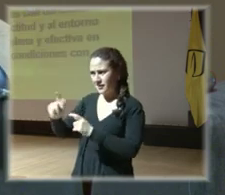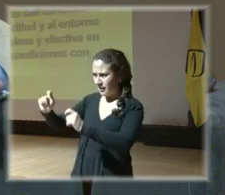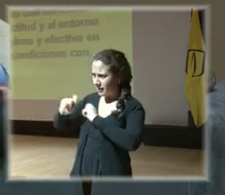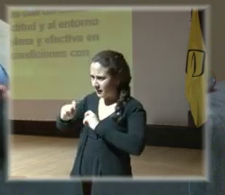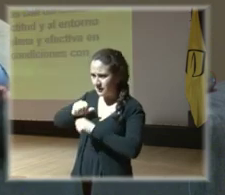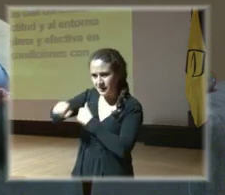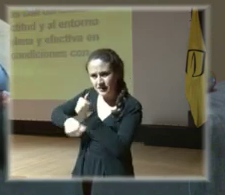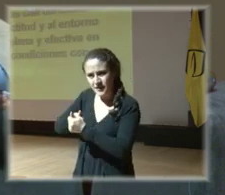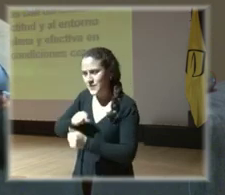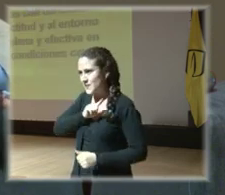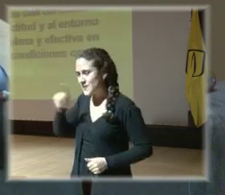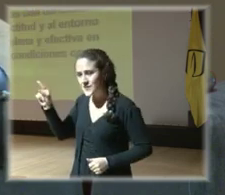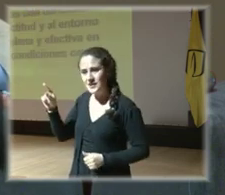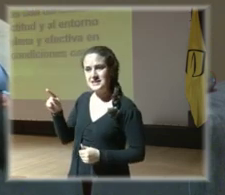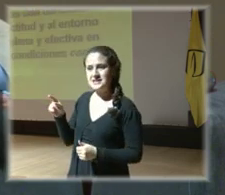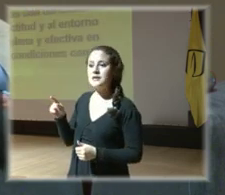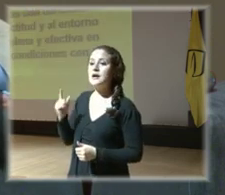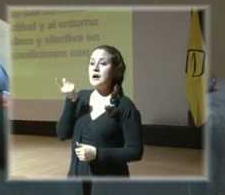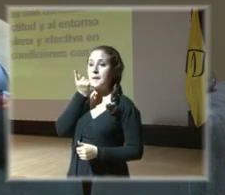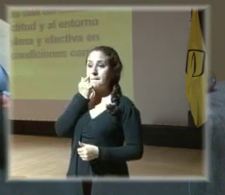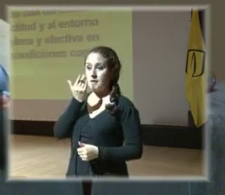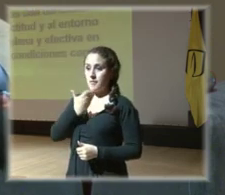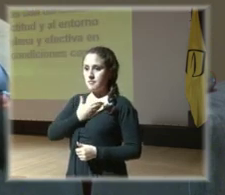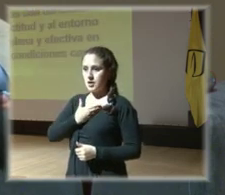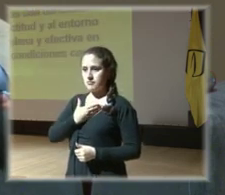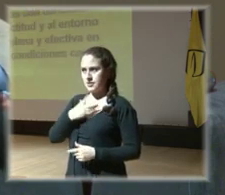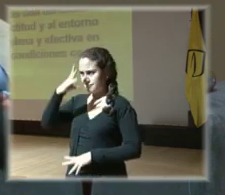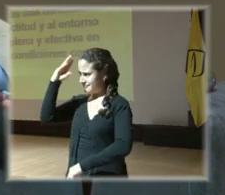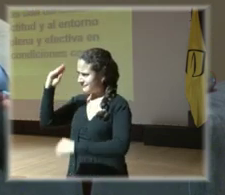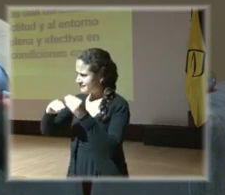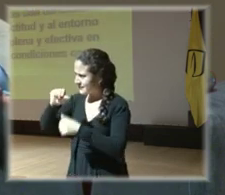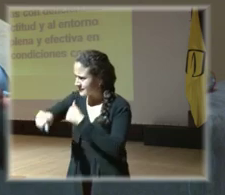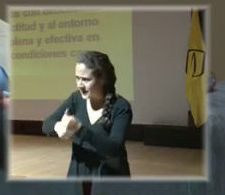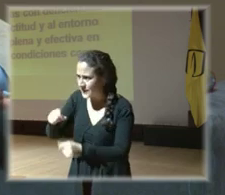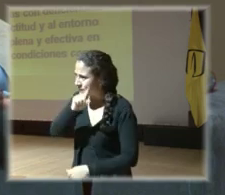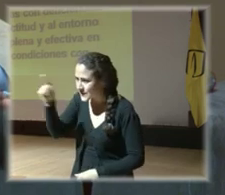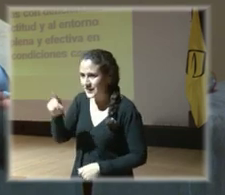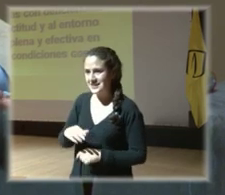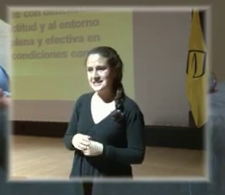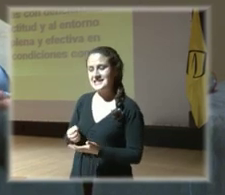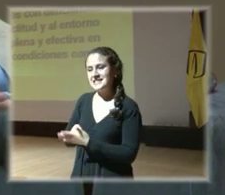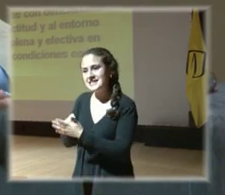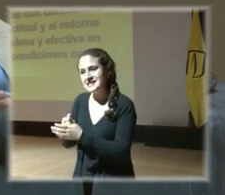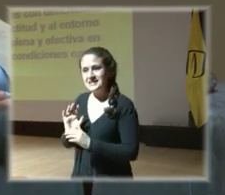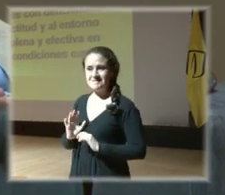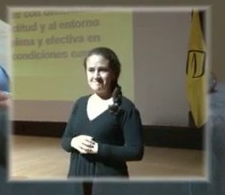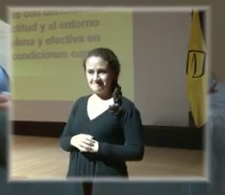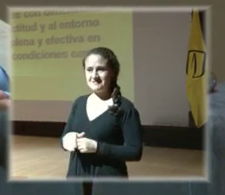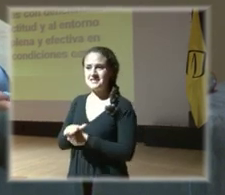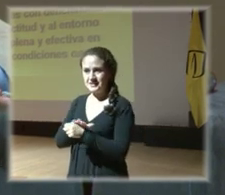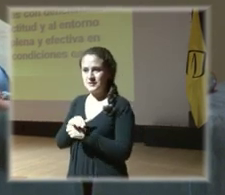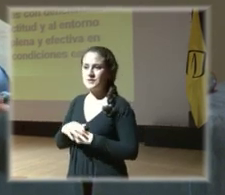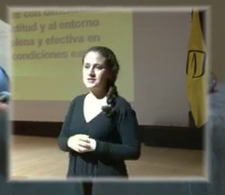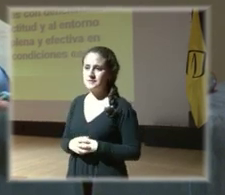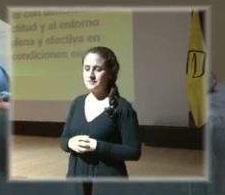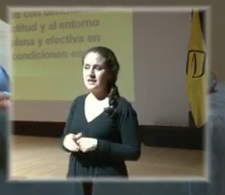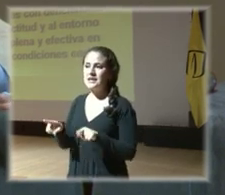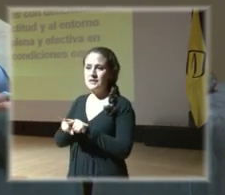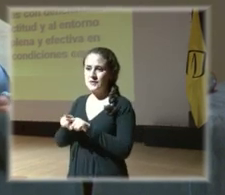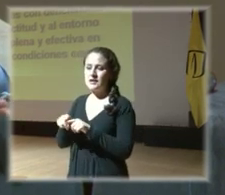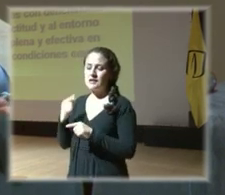interdicción, esa interdicción, los padres tampoco, y realmente fue tal vez, también hay que decirlo, un tipo